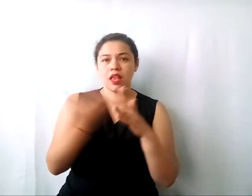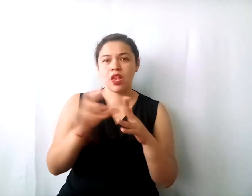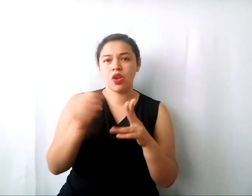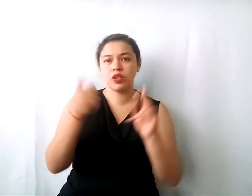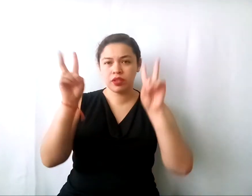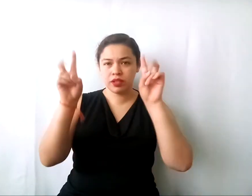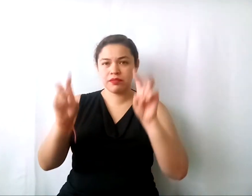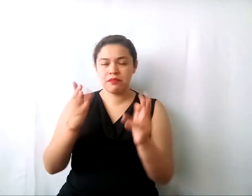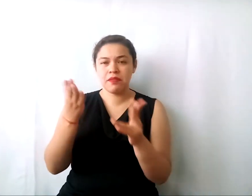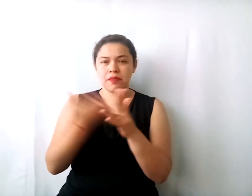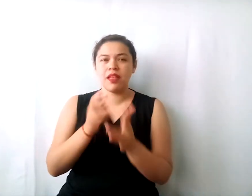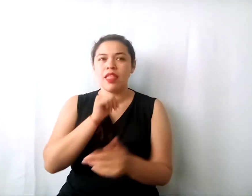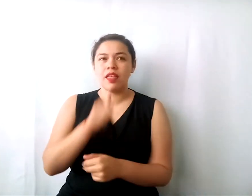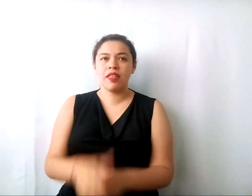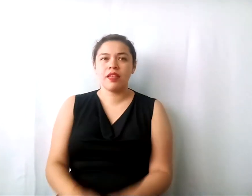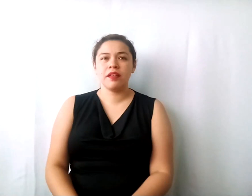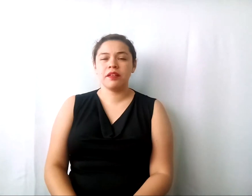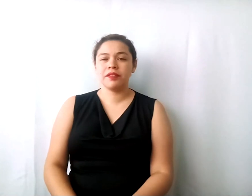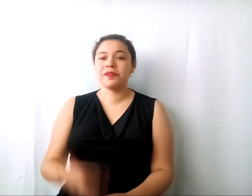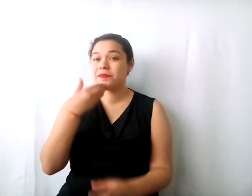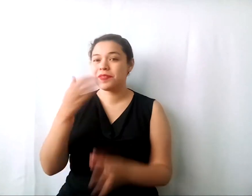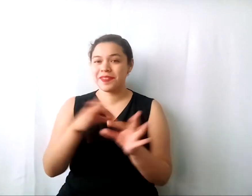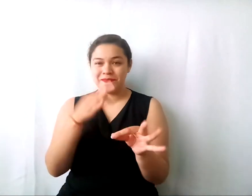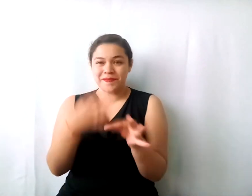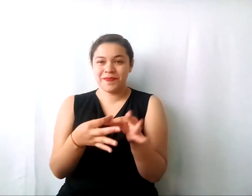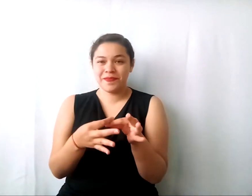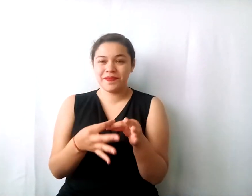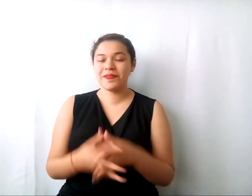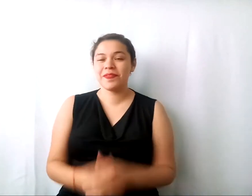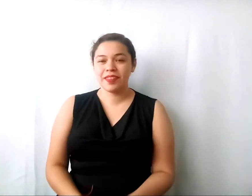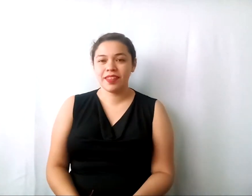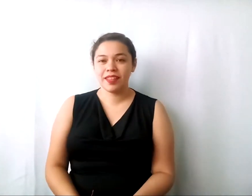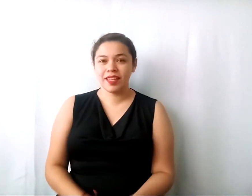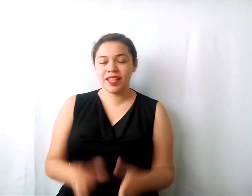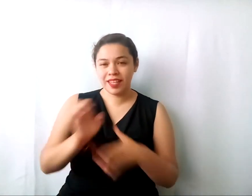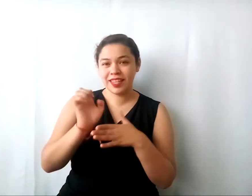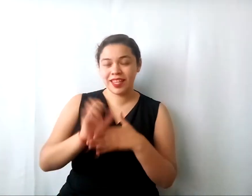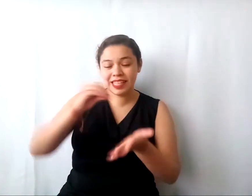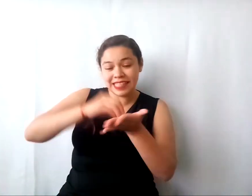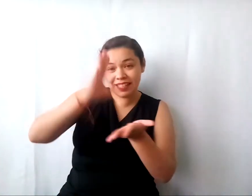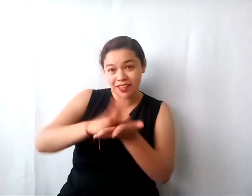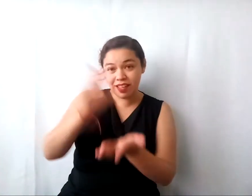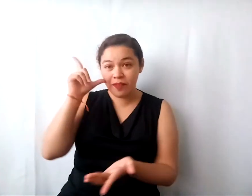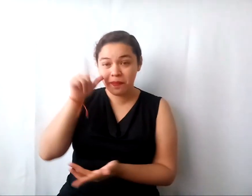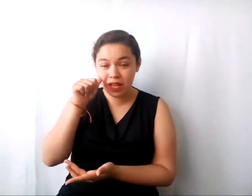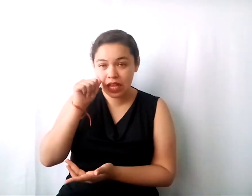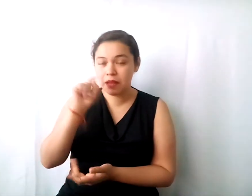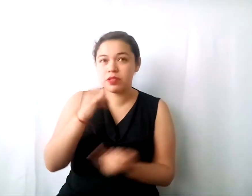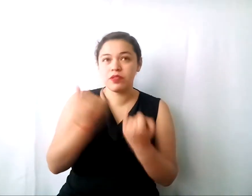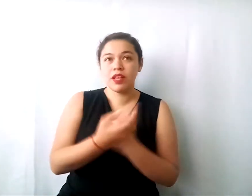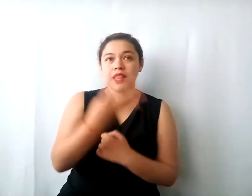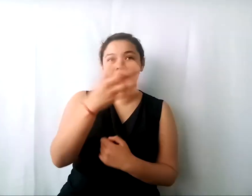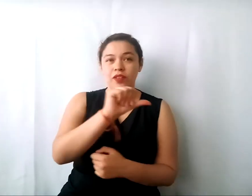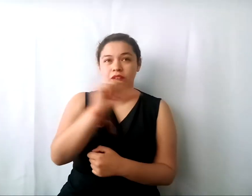temas. Perfecto. Entonces, la cita sería el día de mañana, igual de 16 a 18